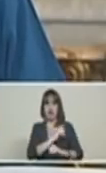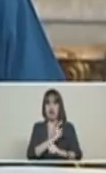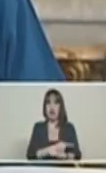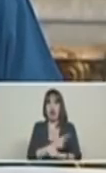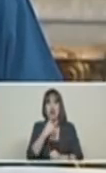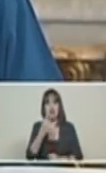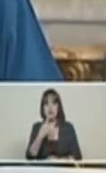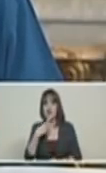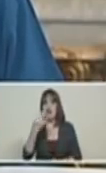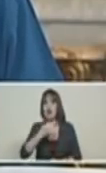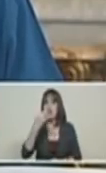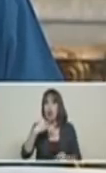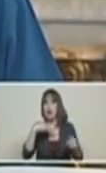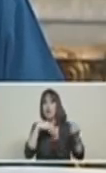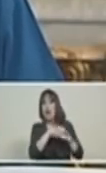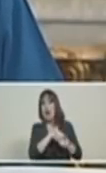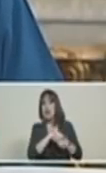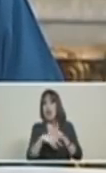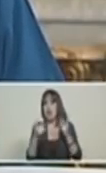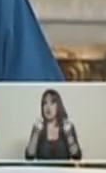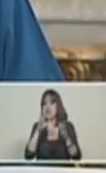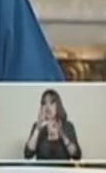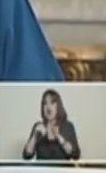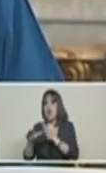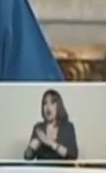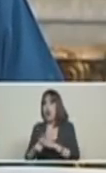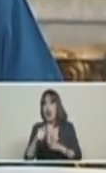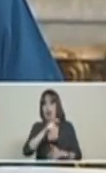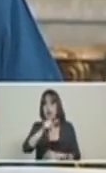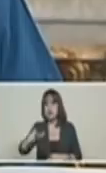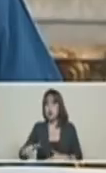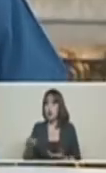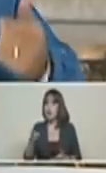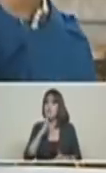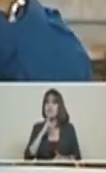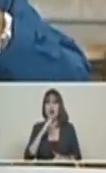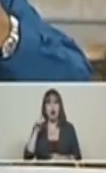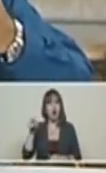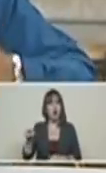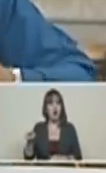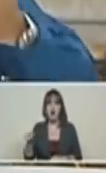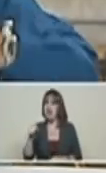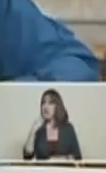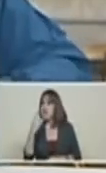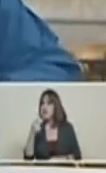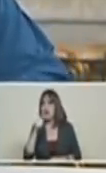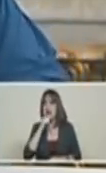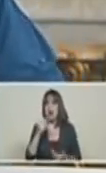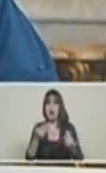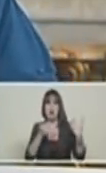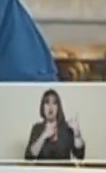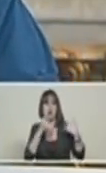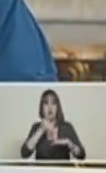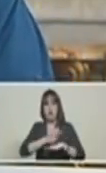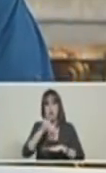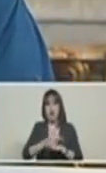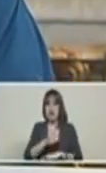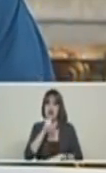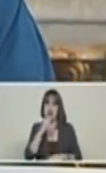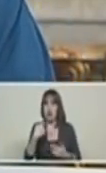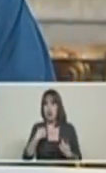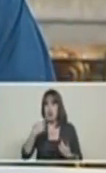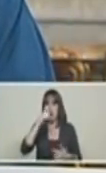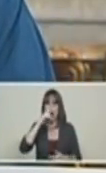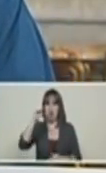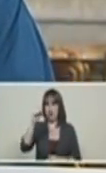Le secuestraron la platica a la gente. ¿Y a quién le echan la culpa? A Maduro, es el culpable al final. ¿O